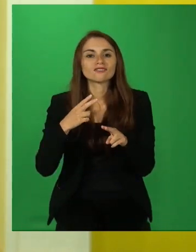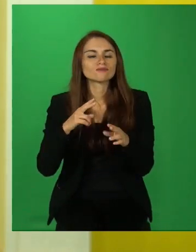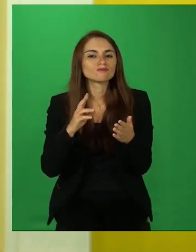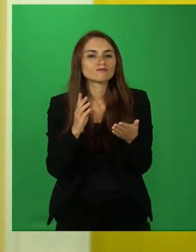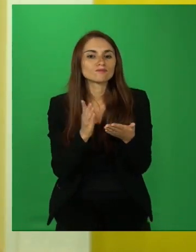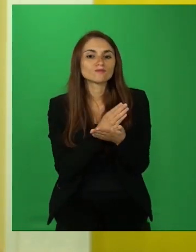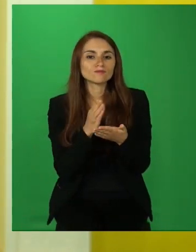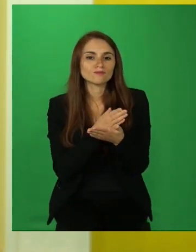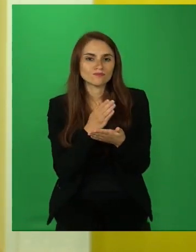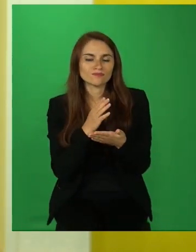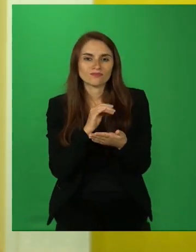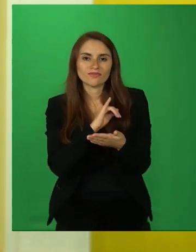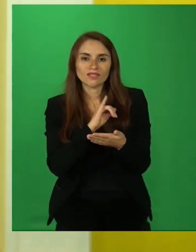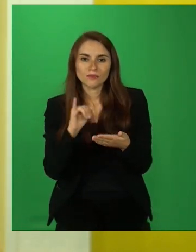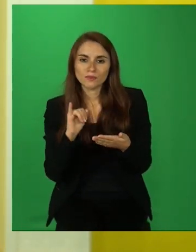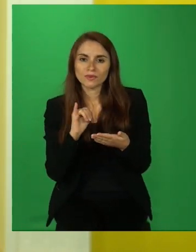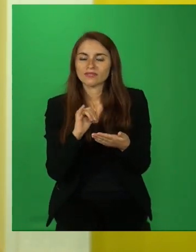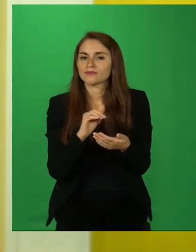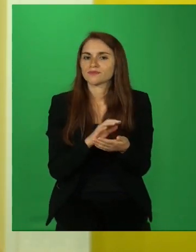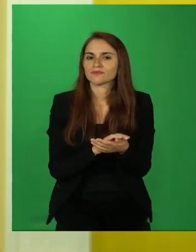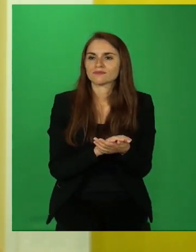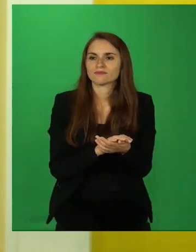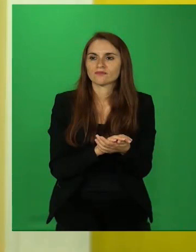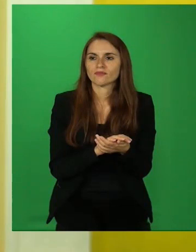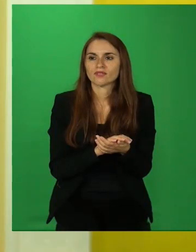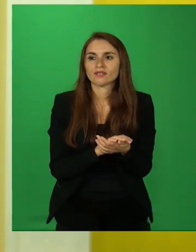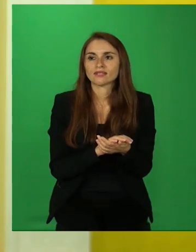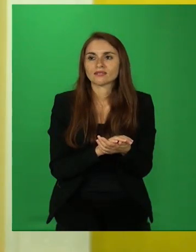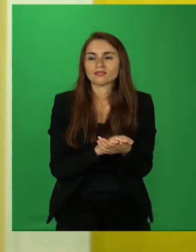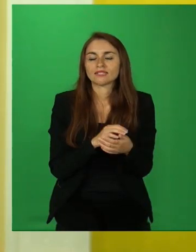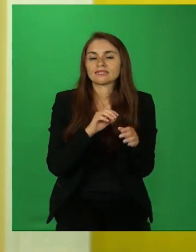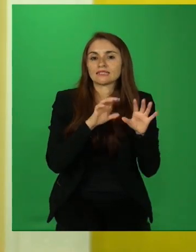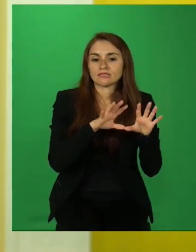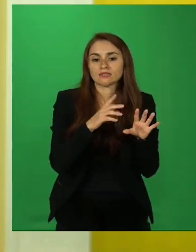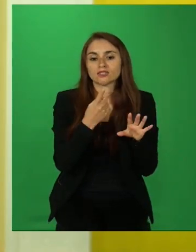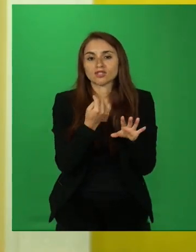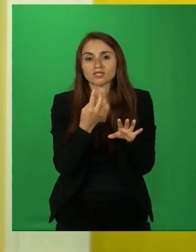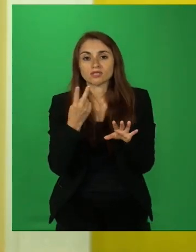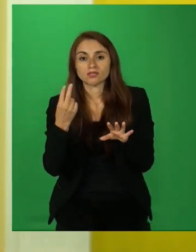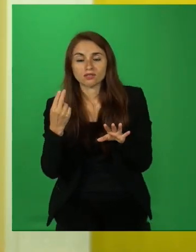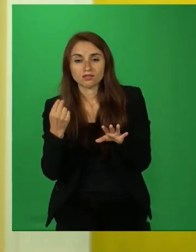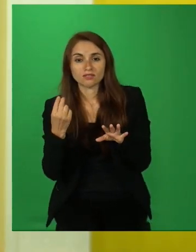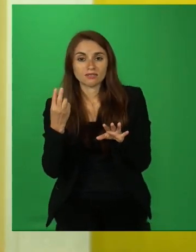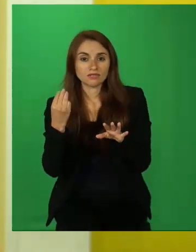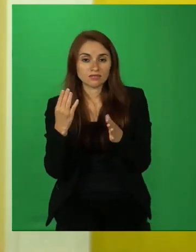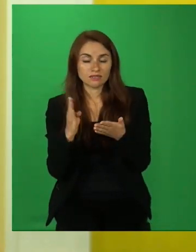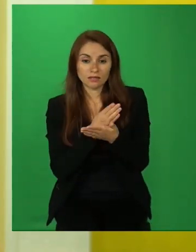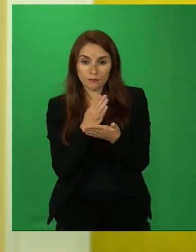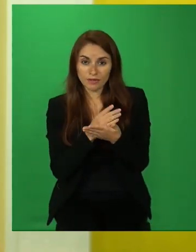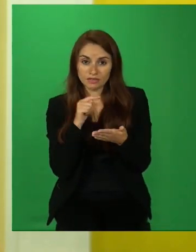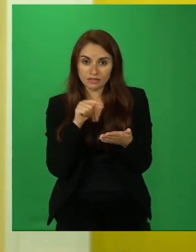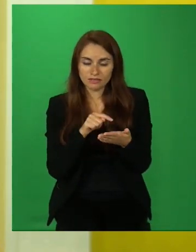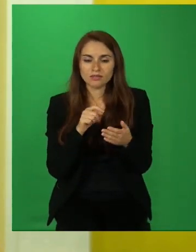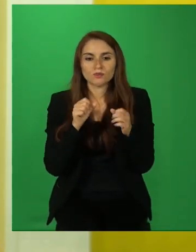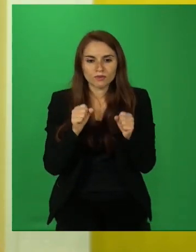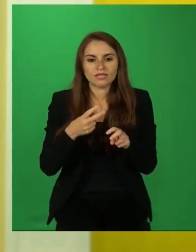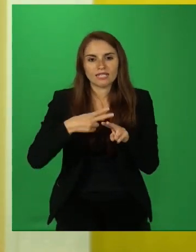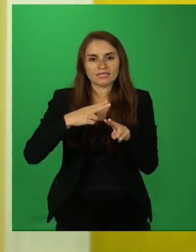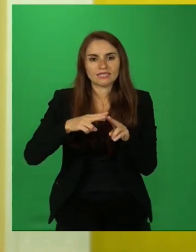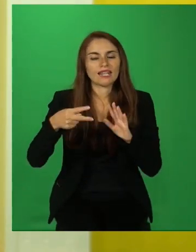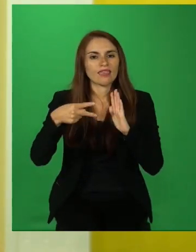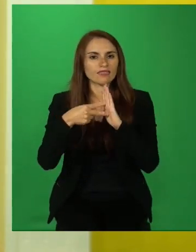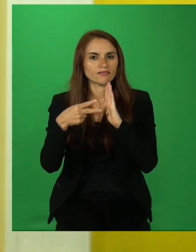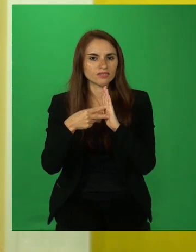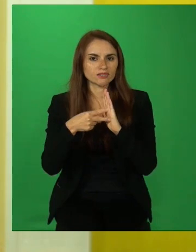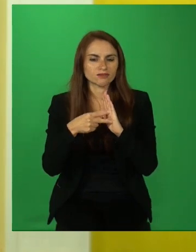que vienen después de la página 9 que son 10 11 12 y 13 que tienen relación con la división